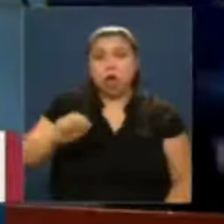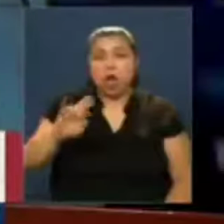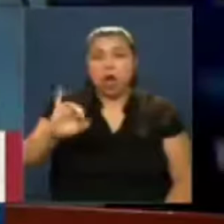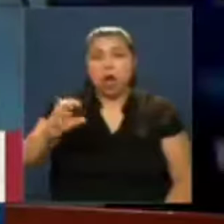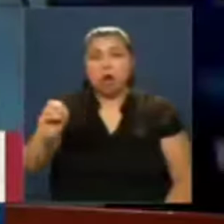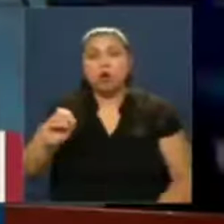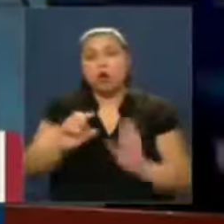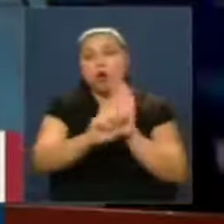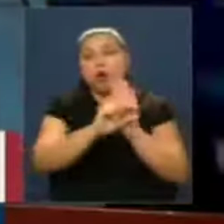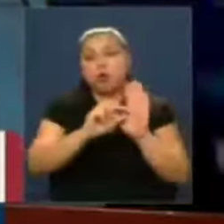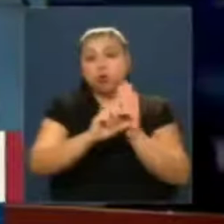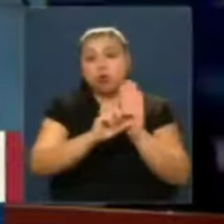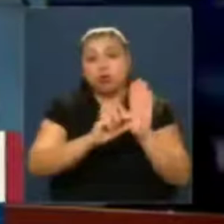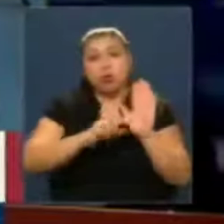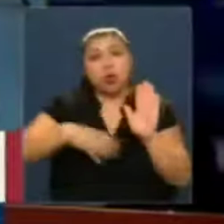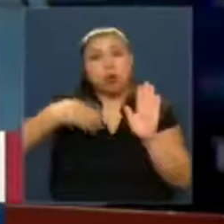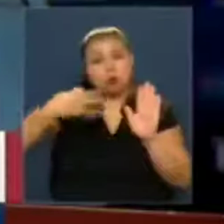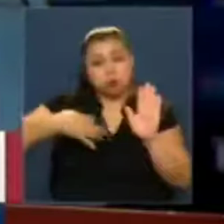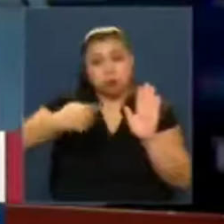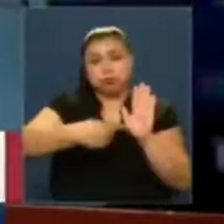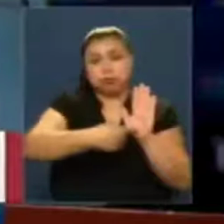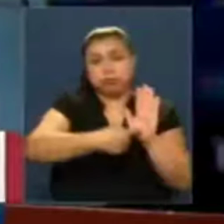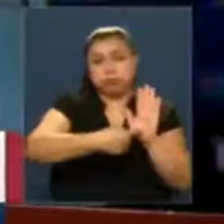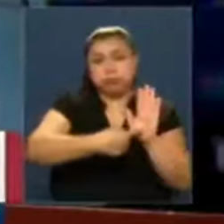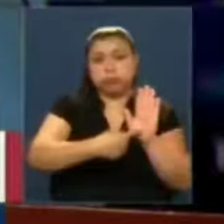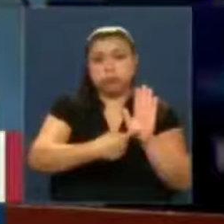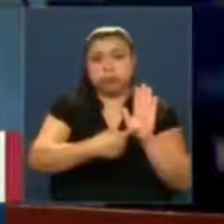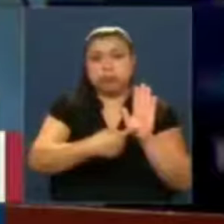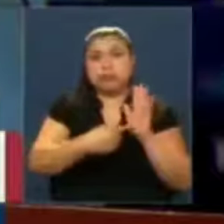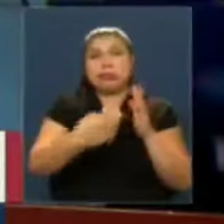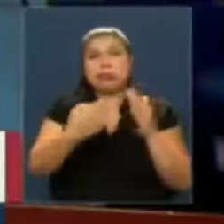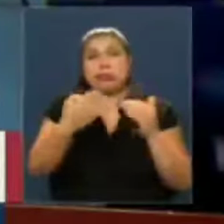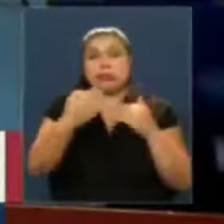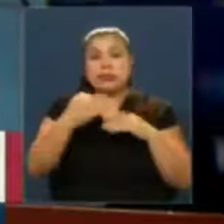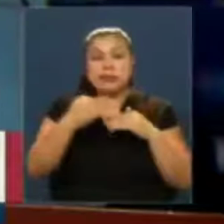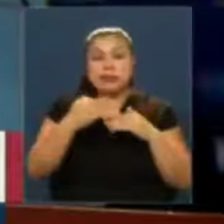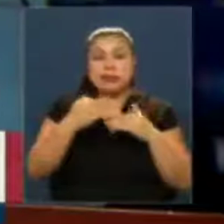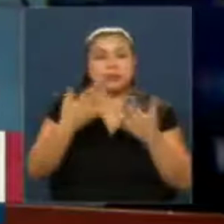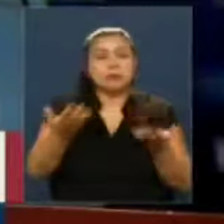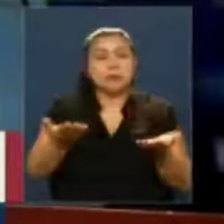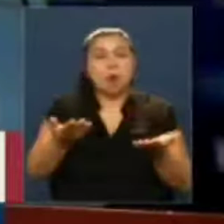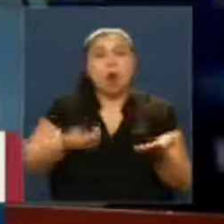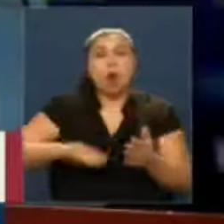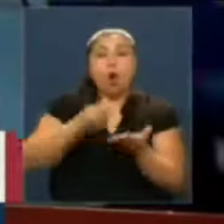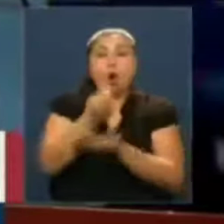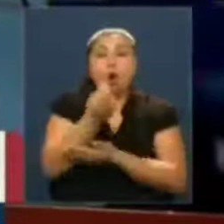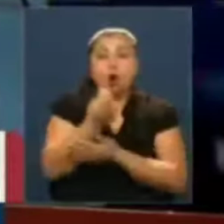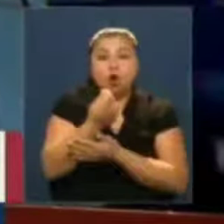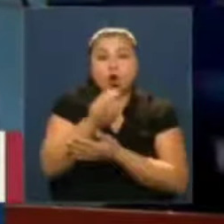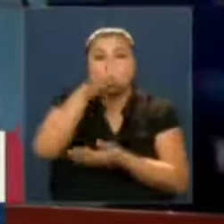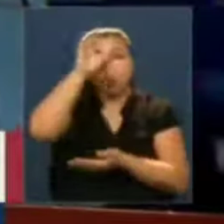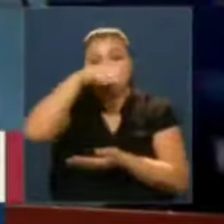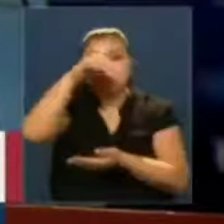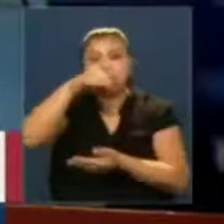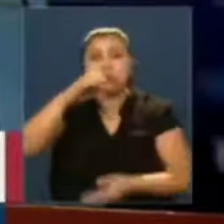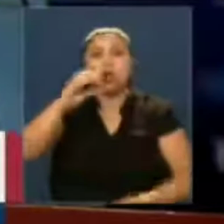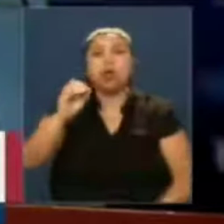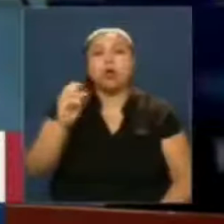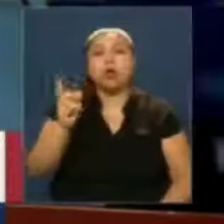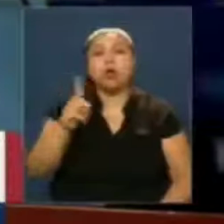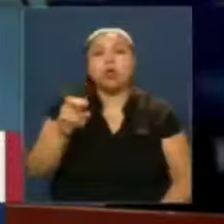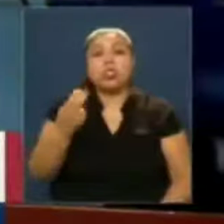modificaciones muy razonables también, que limitan de manera muy severa los costos de notarías y conservadora a un